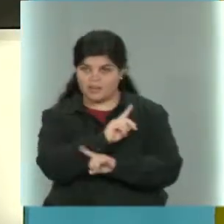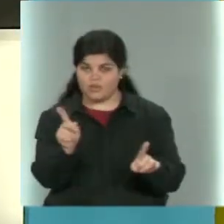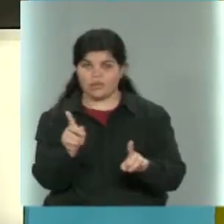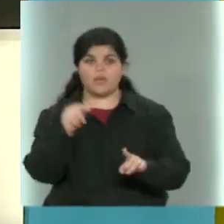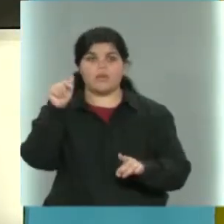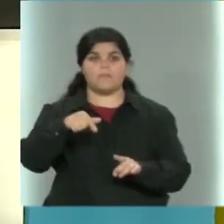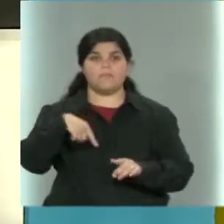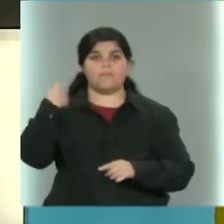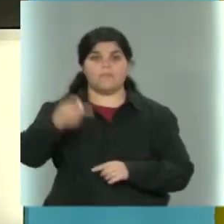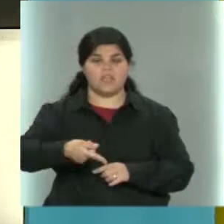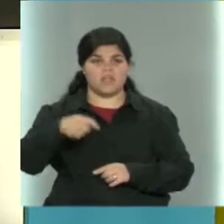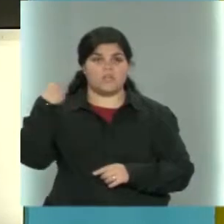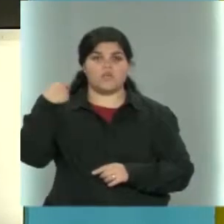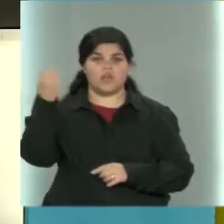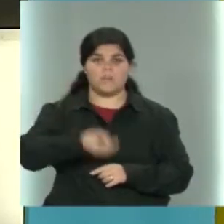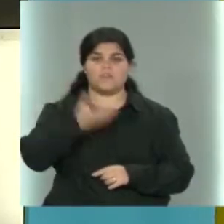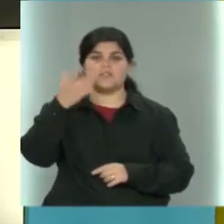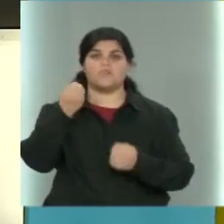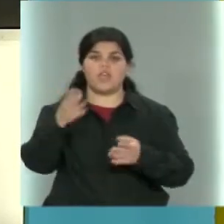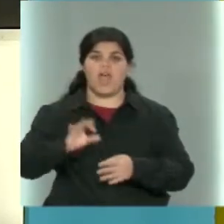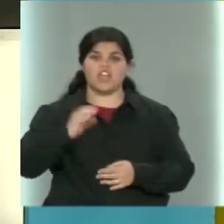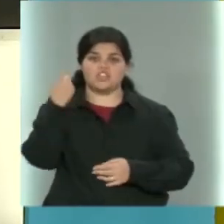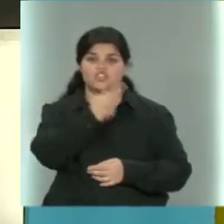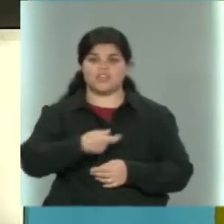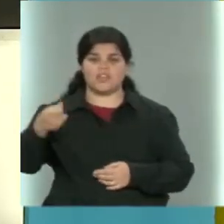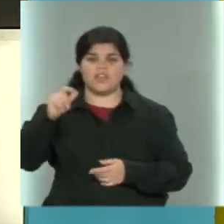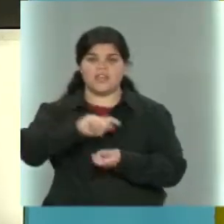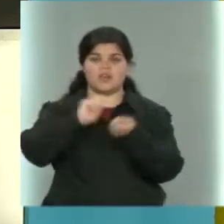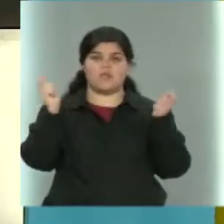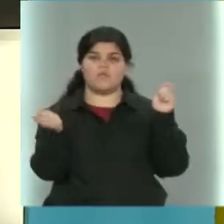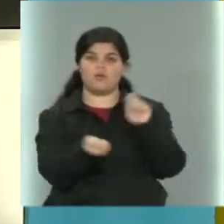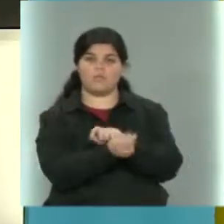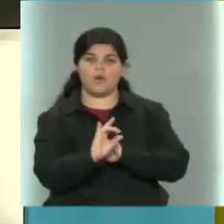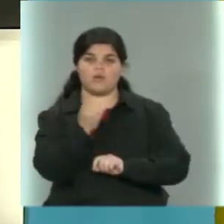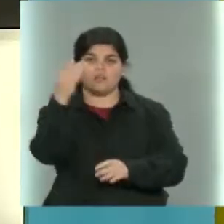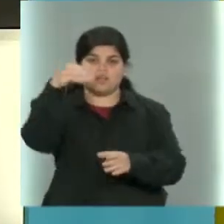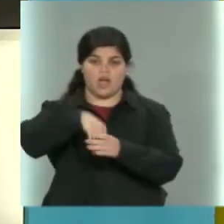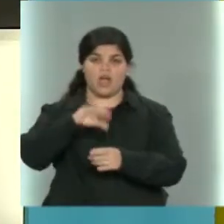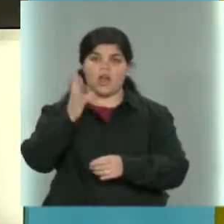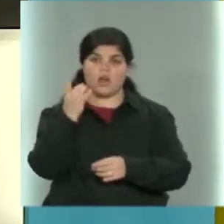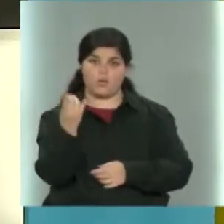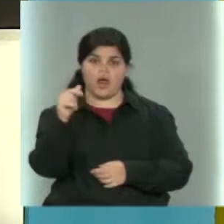hay programación especial por los 100 años de la reforma universitaria que en Señalú,